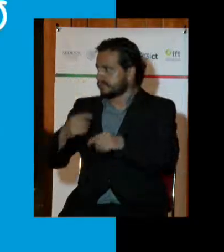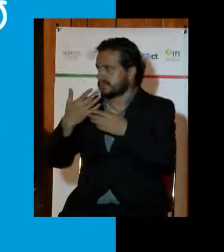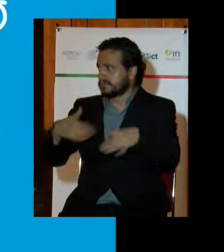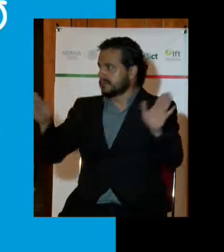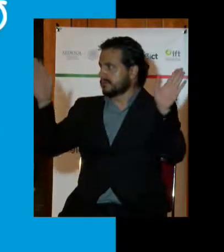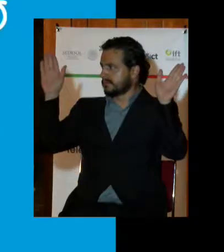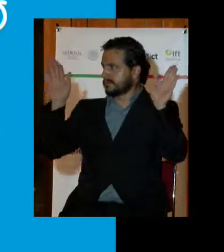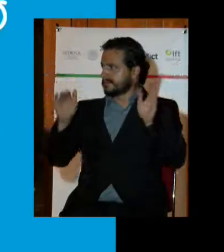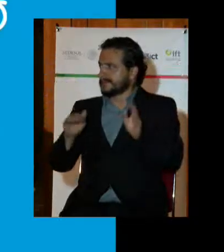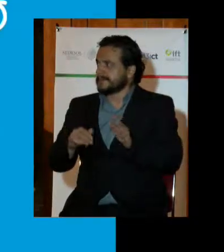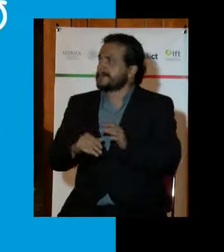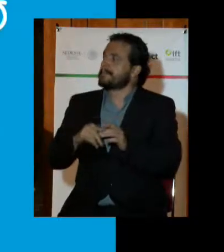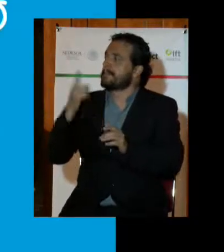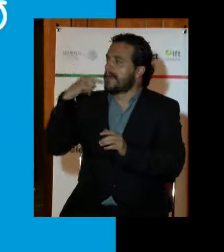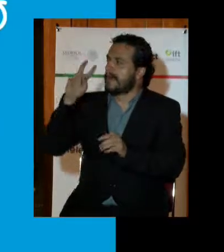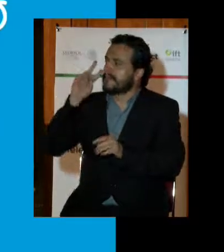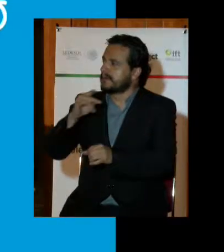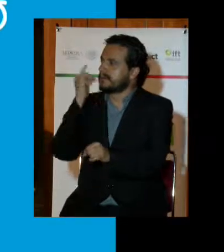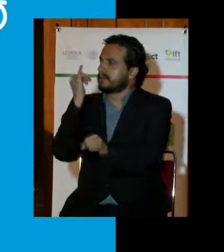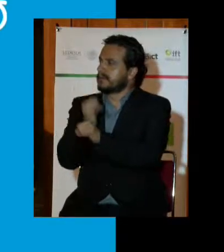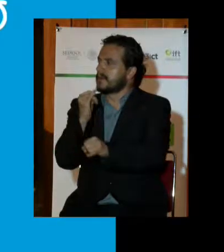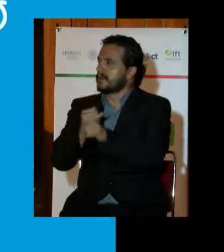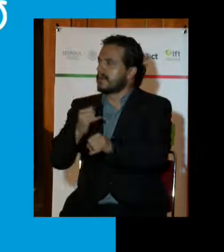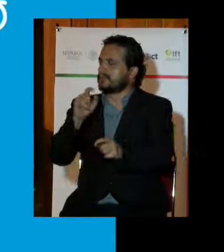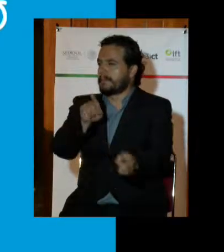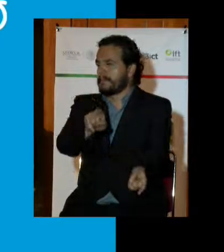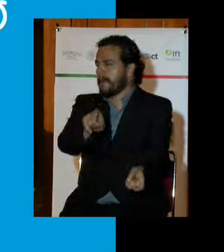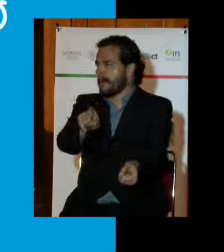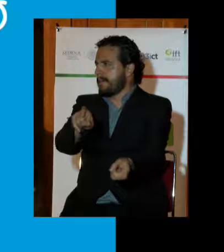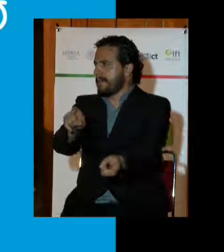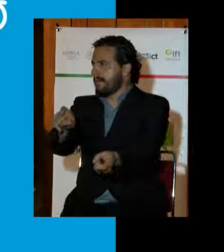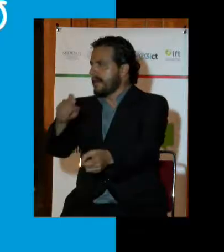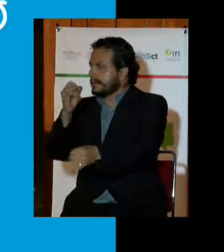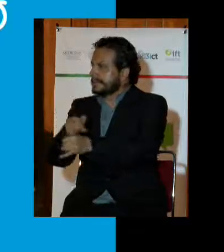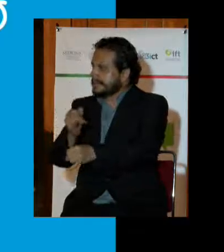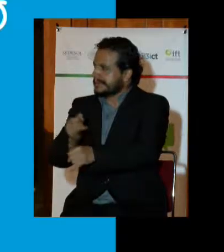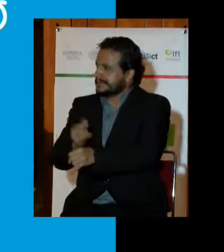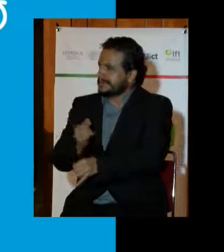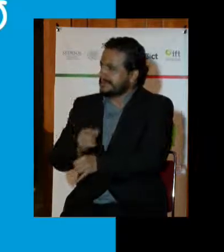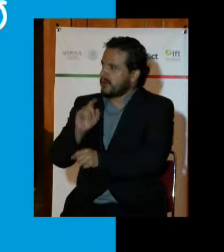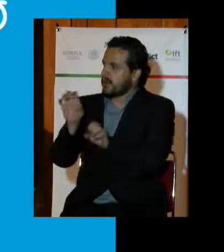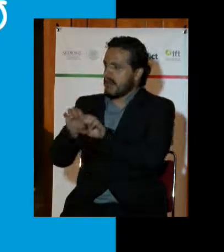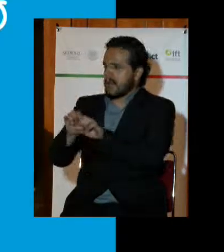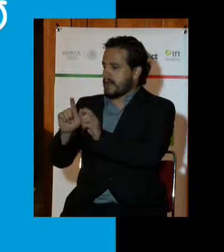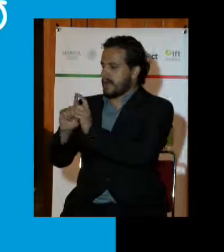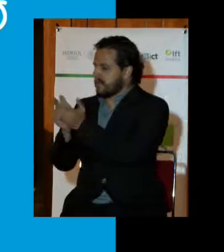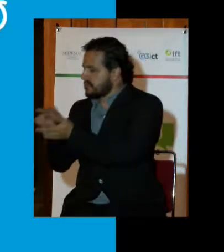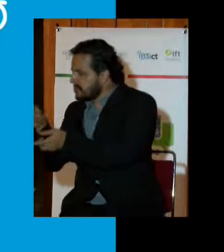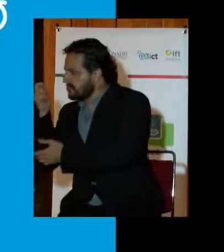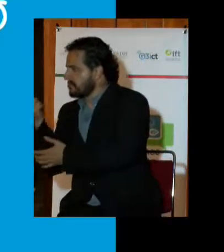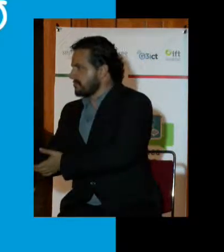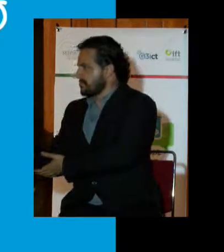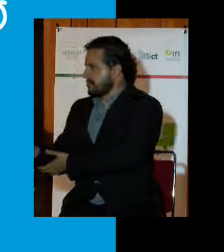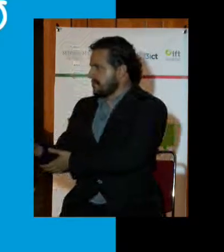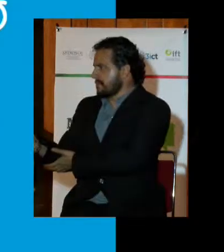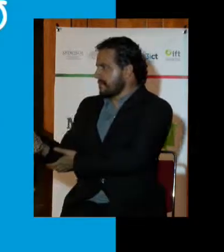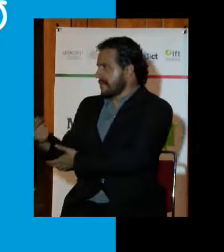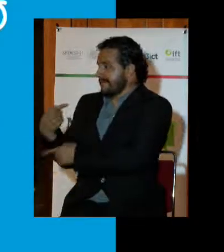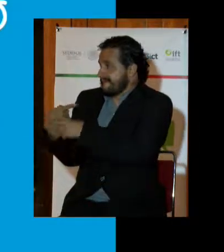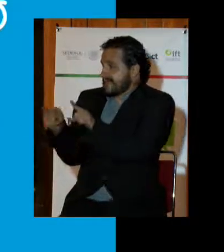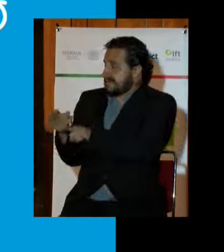toda la información en internet y se complementaba con algunos libros, pero la verdad es que no los sentíamos necesarios. El estado del